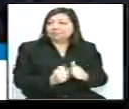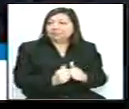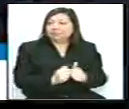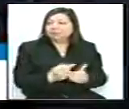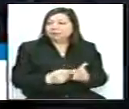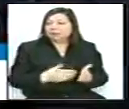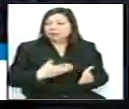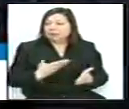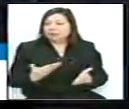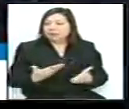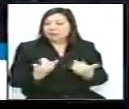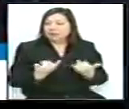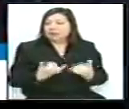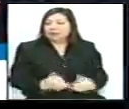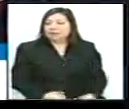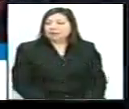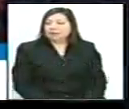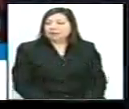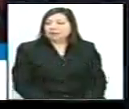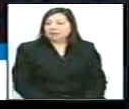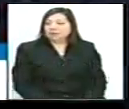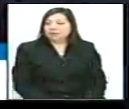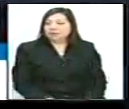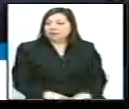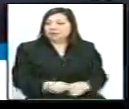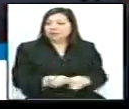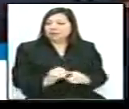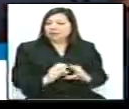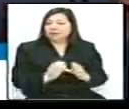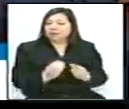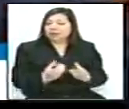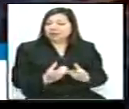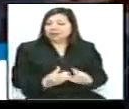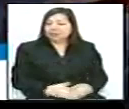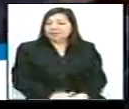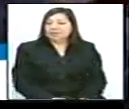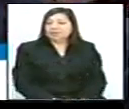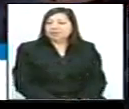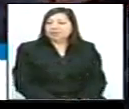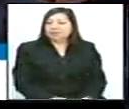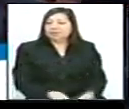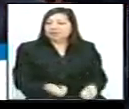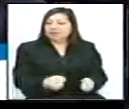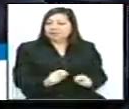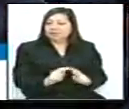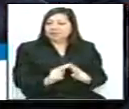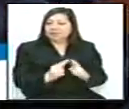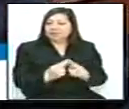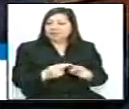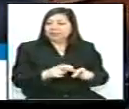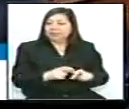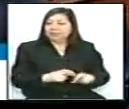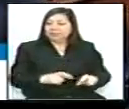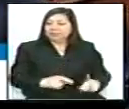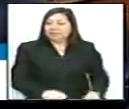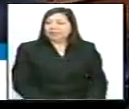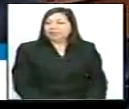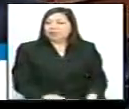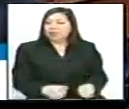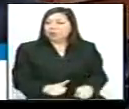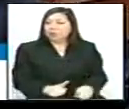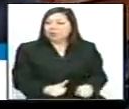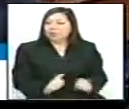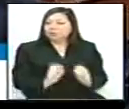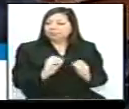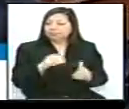lo que pueda acontecer aquí en el hemiciclo principal del Congreso de la República. Se ha suspendido la sesión del Pleno cuando se estaba